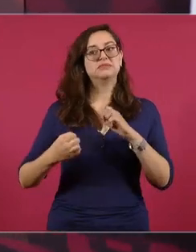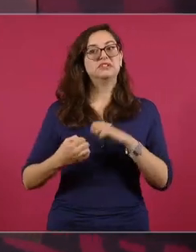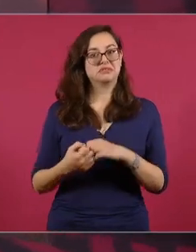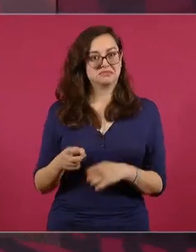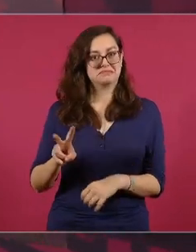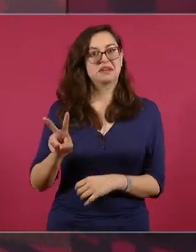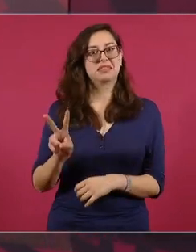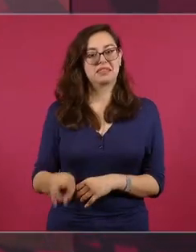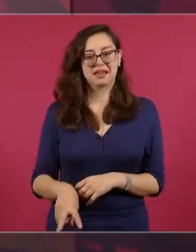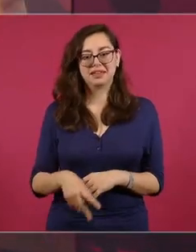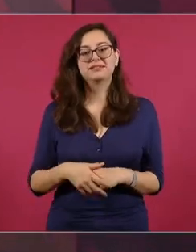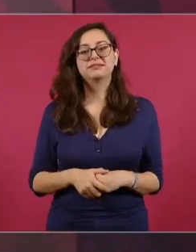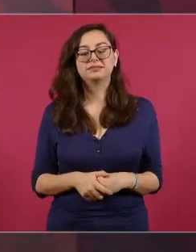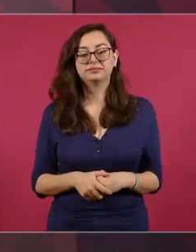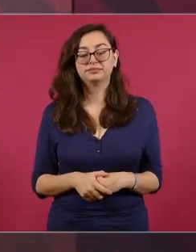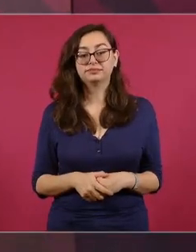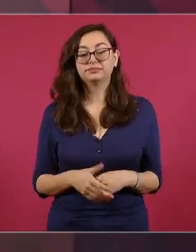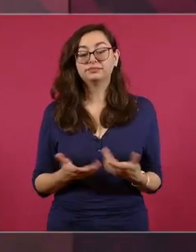porque